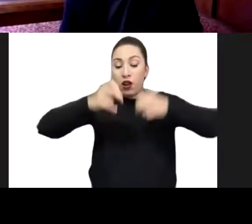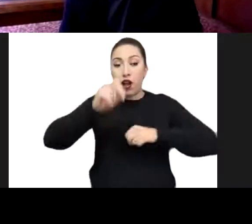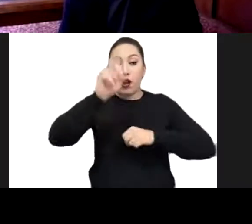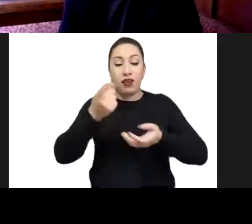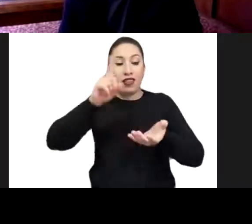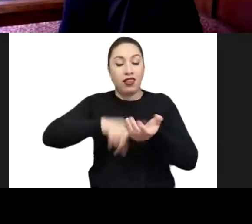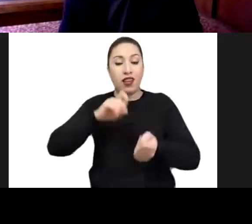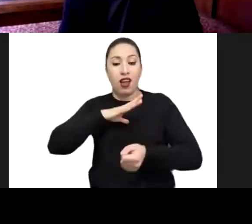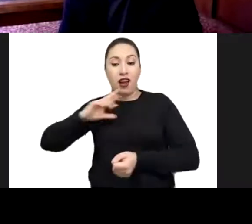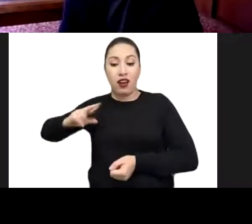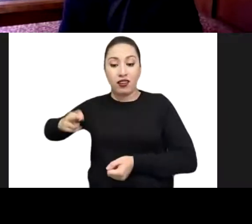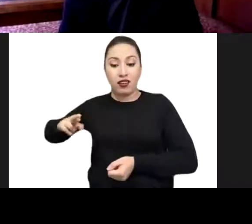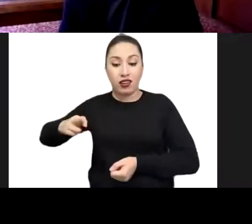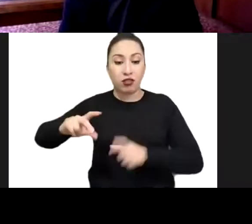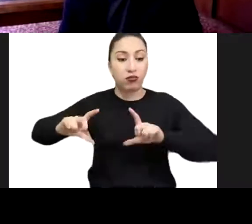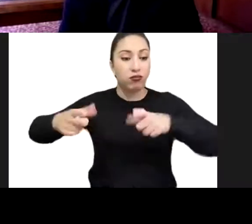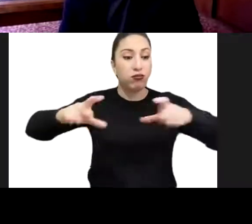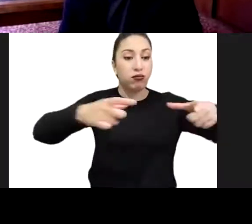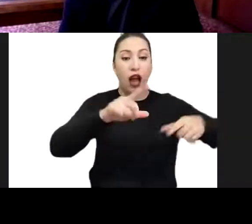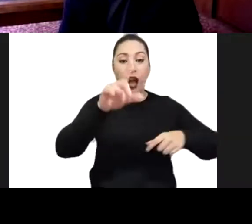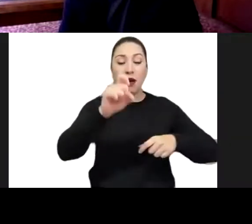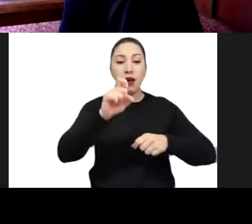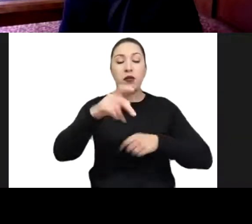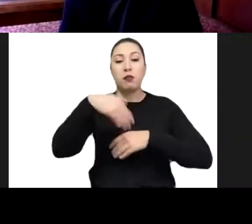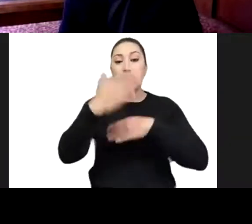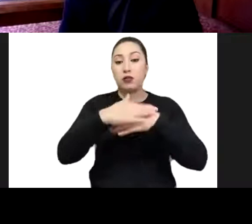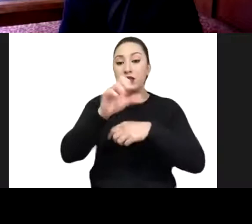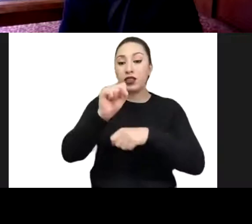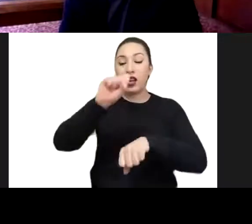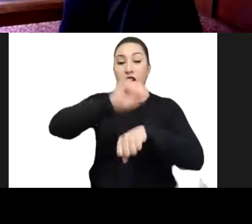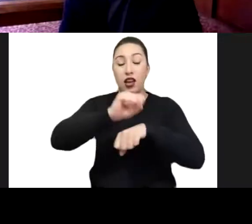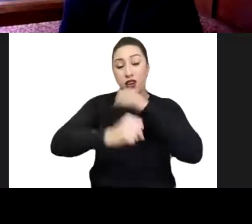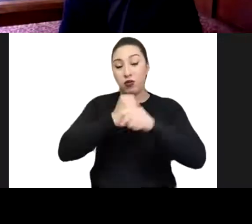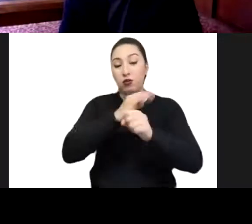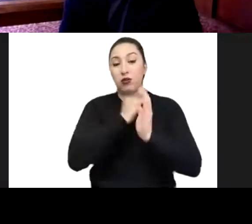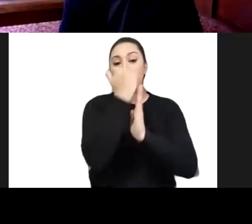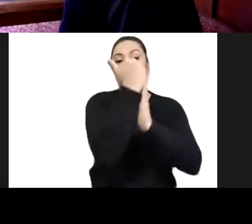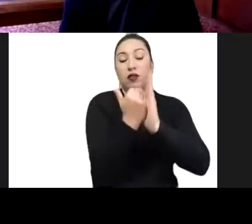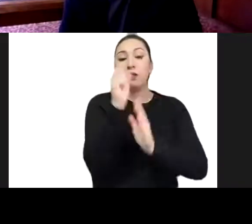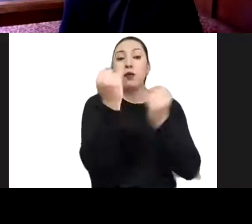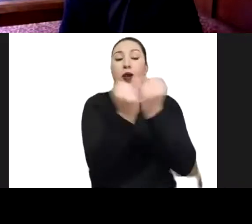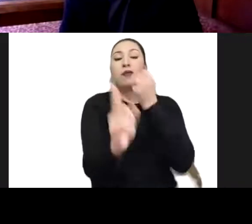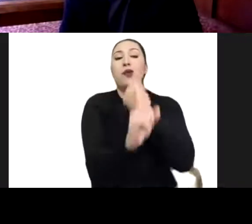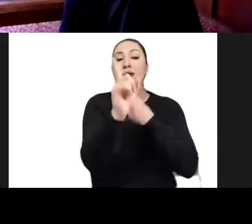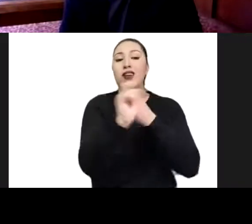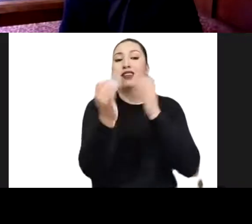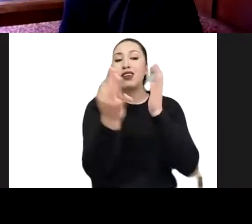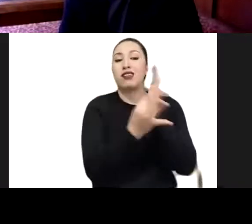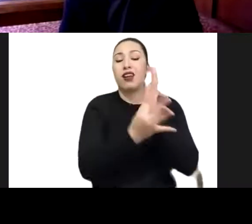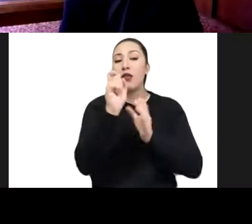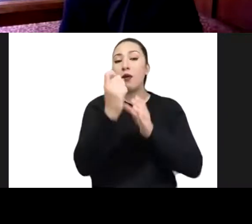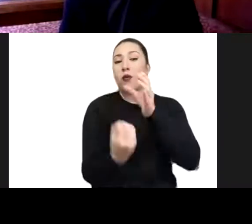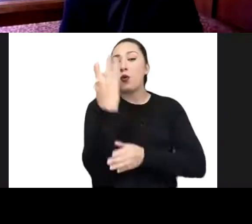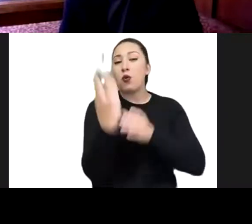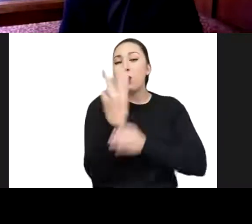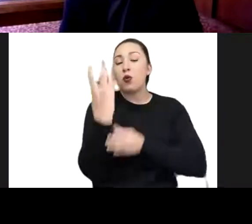ver comprometida en 60 años. Por otro lado, un gran problema de fugas, más del 40% del agua se pierde en fugas en la